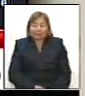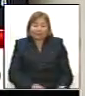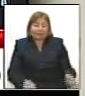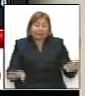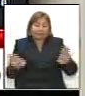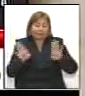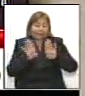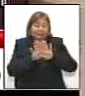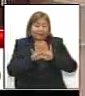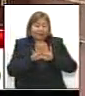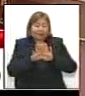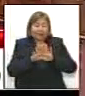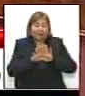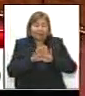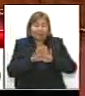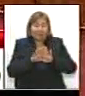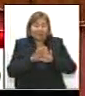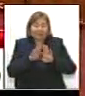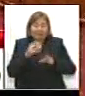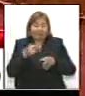la asistencia.